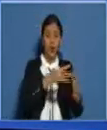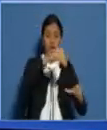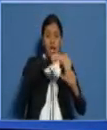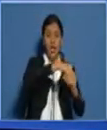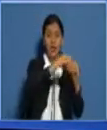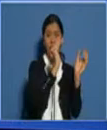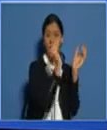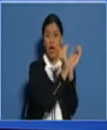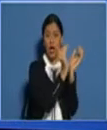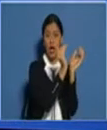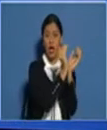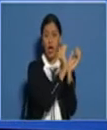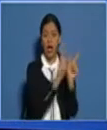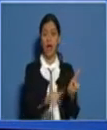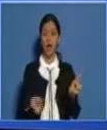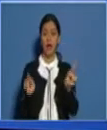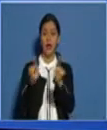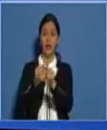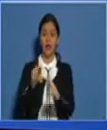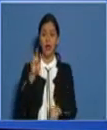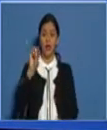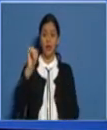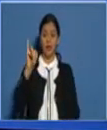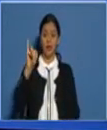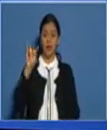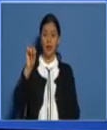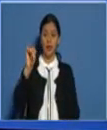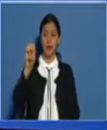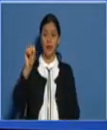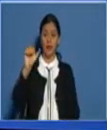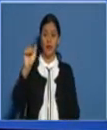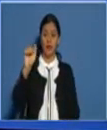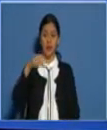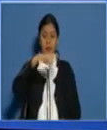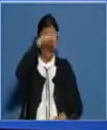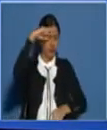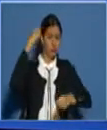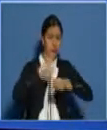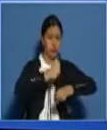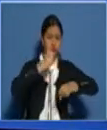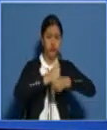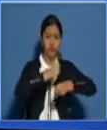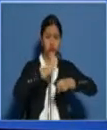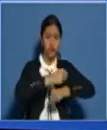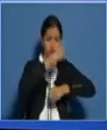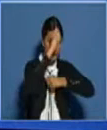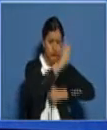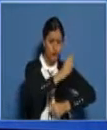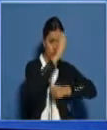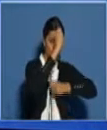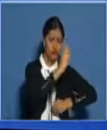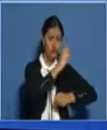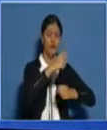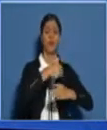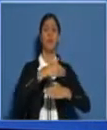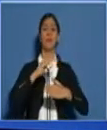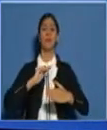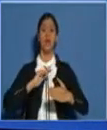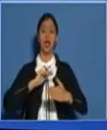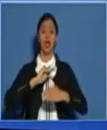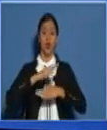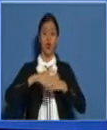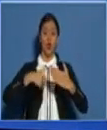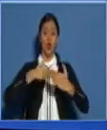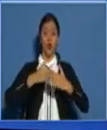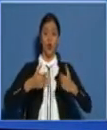Social como del MINSA, son los héroes y heroínas de todos los panameños en